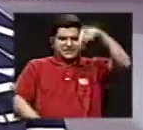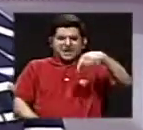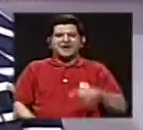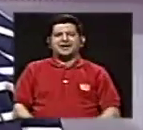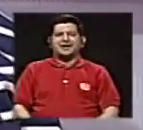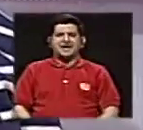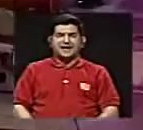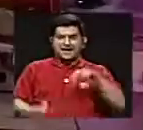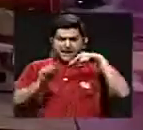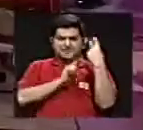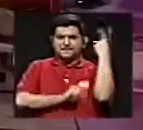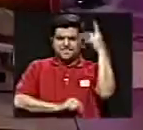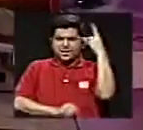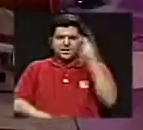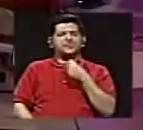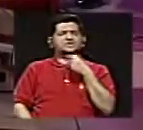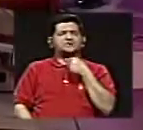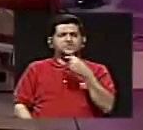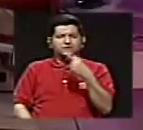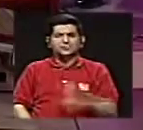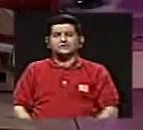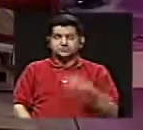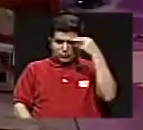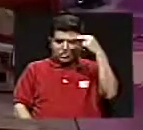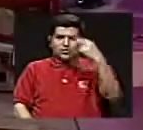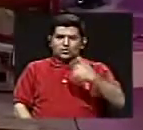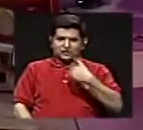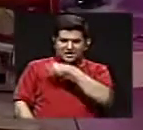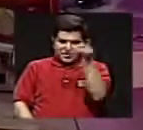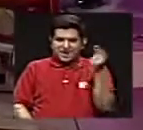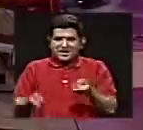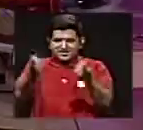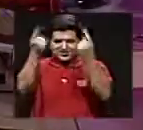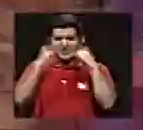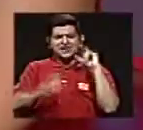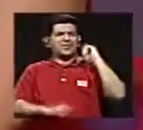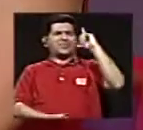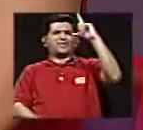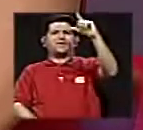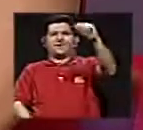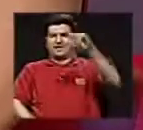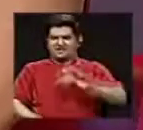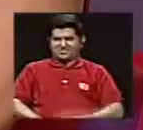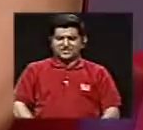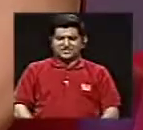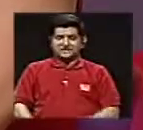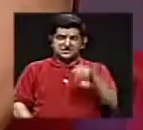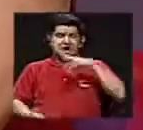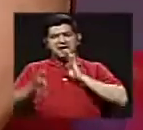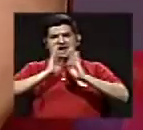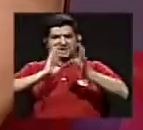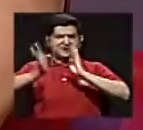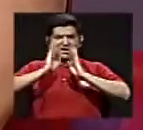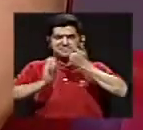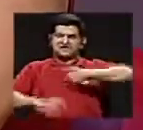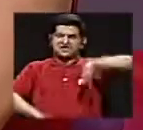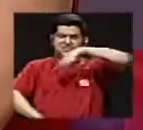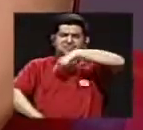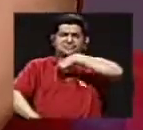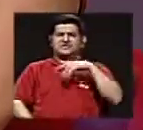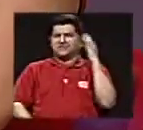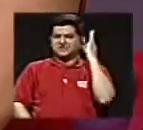Miradas Políticas. Realmente es un honor estar con ustedes, ¿verdad? Pues por venir de tan lejos a conversar hoy con